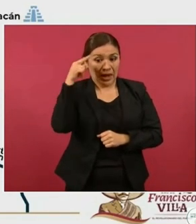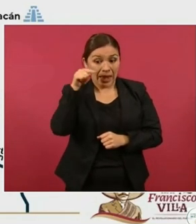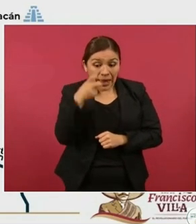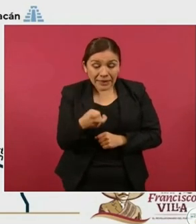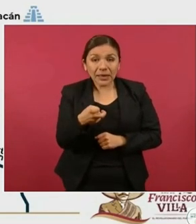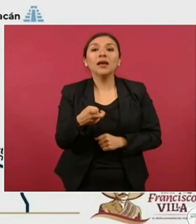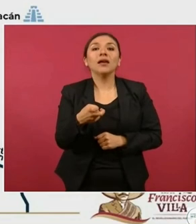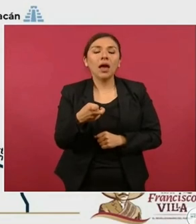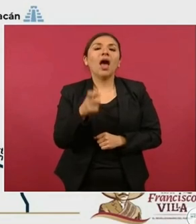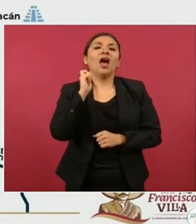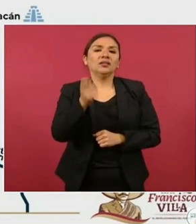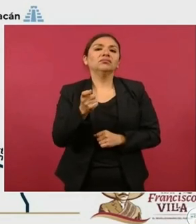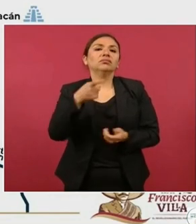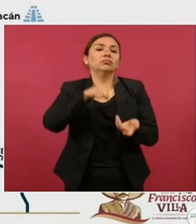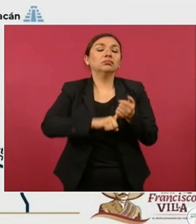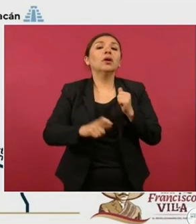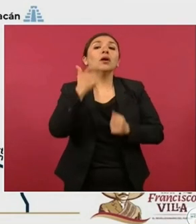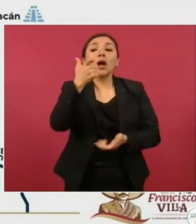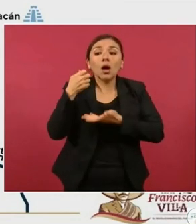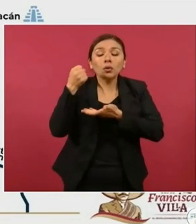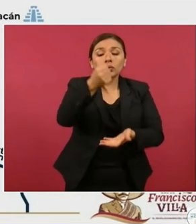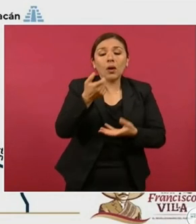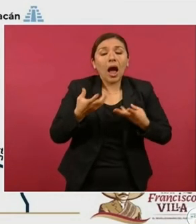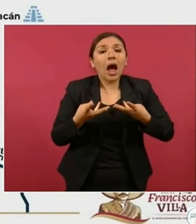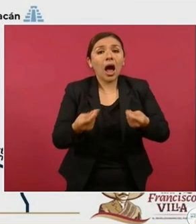Federal representaron una inversión de